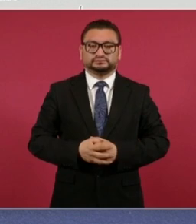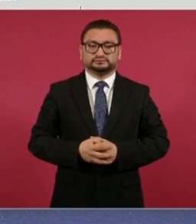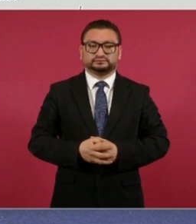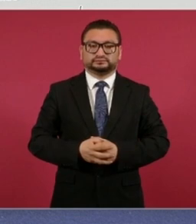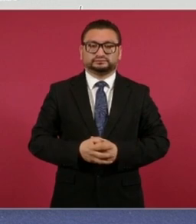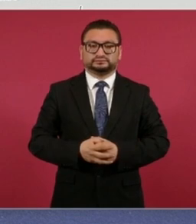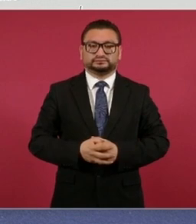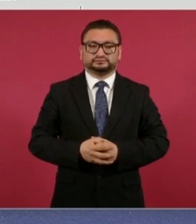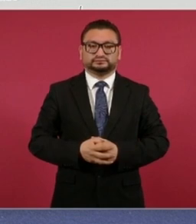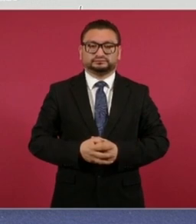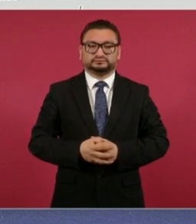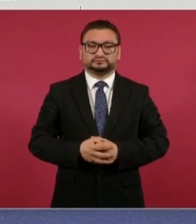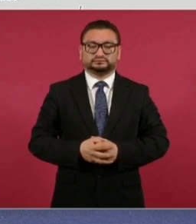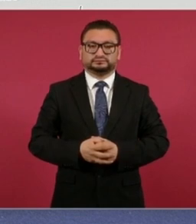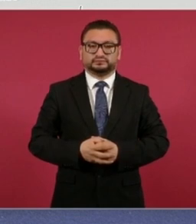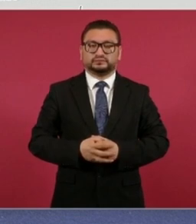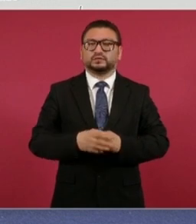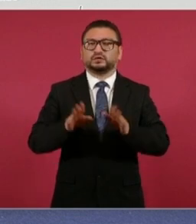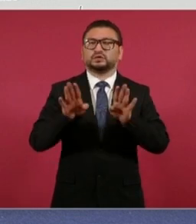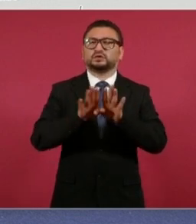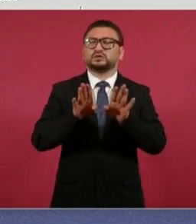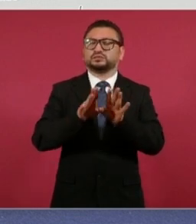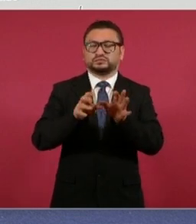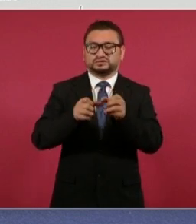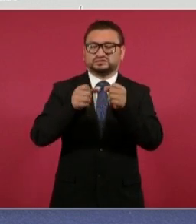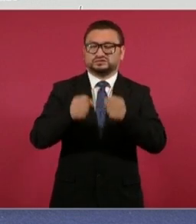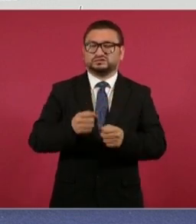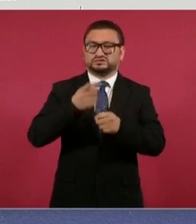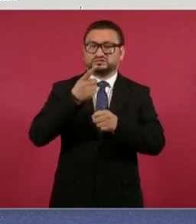eh iba a seguridad